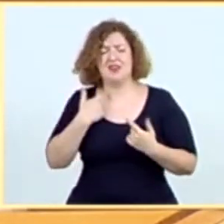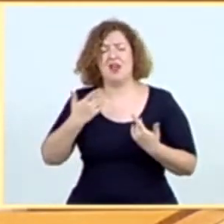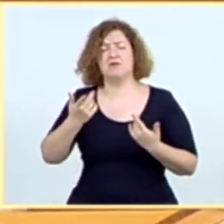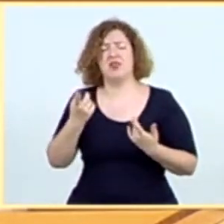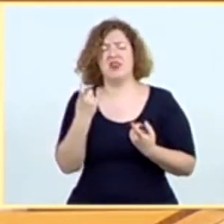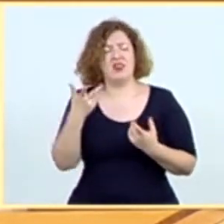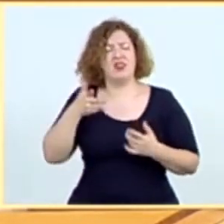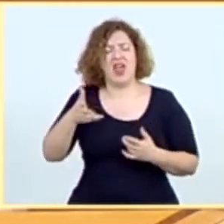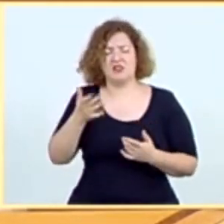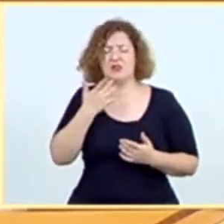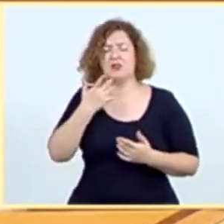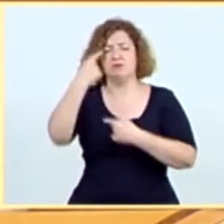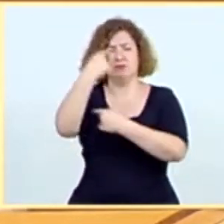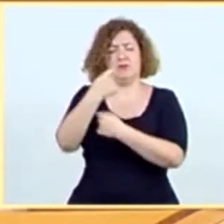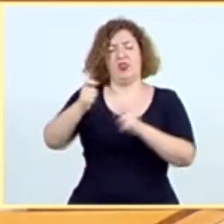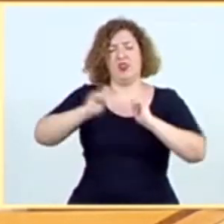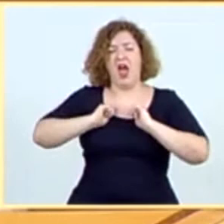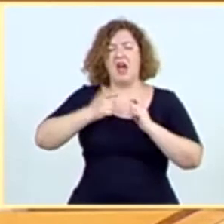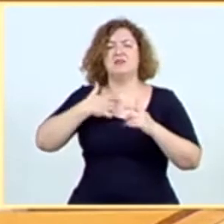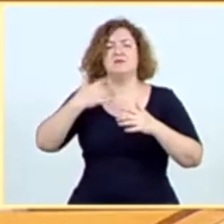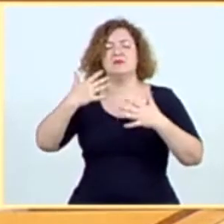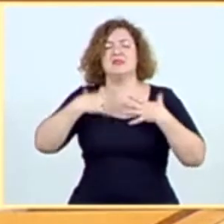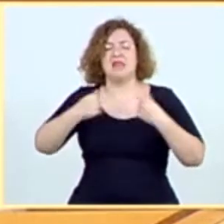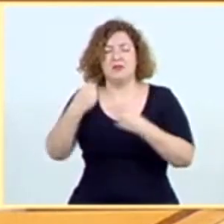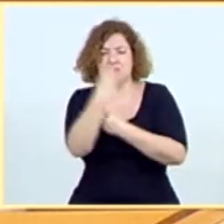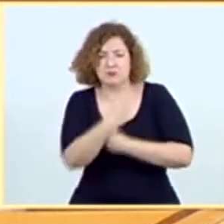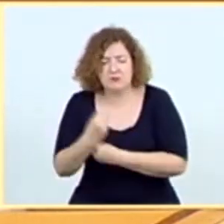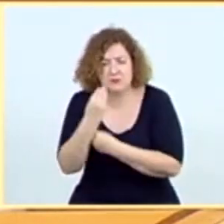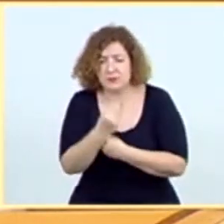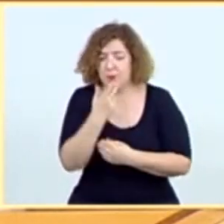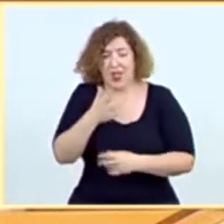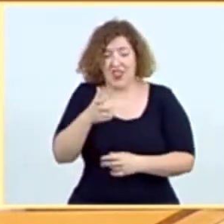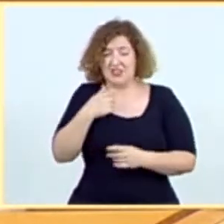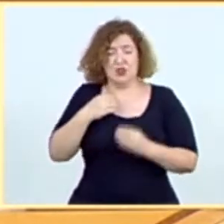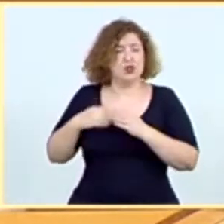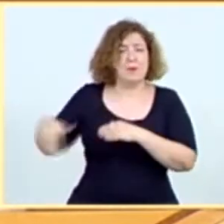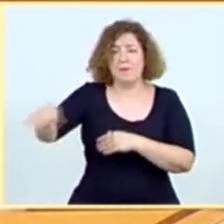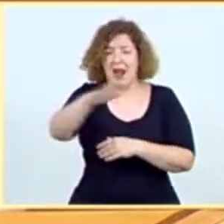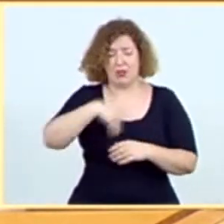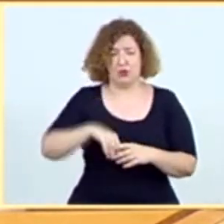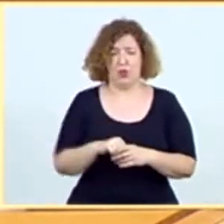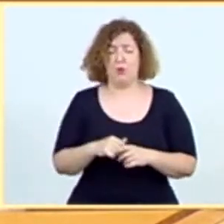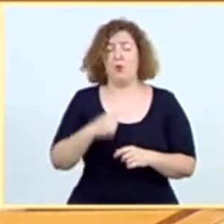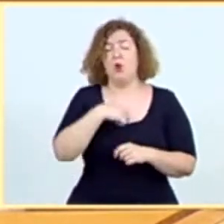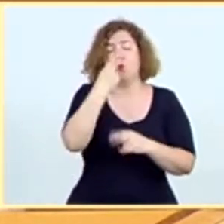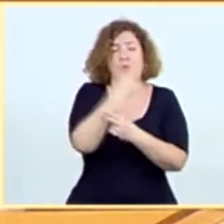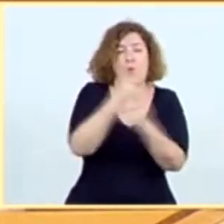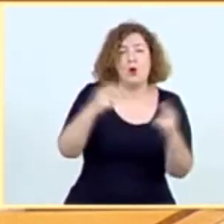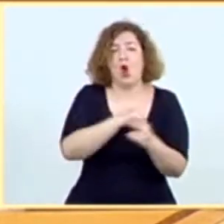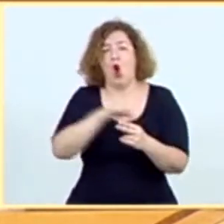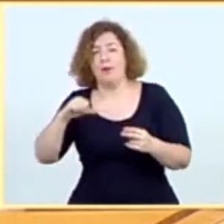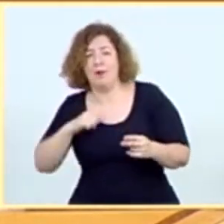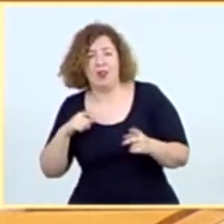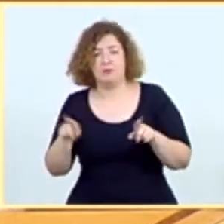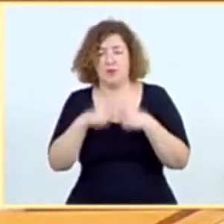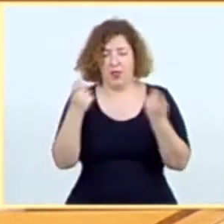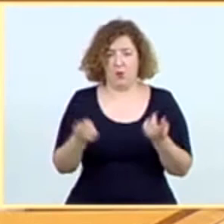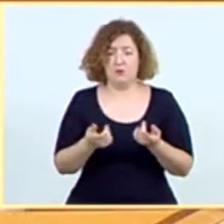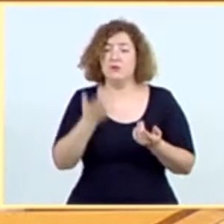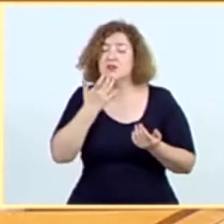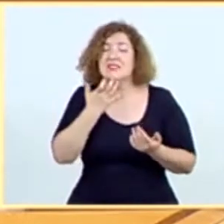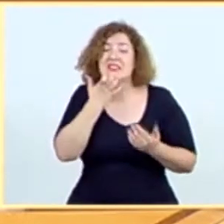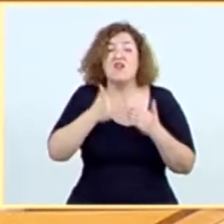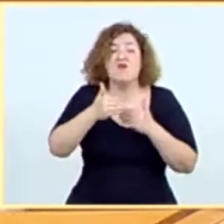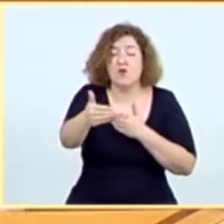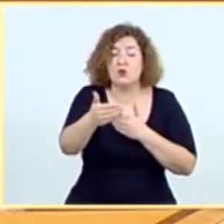siempre, ya sea en centros públicos, privados o concertados. La sanidad es un derecho para todos. Por eso, desde nuestro grupo, le pedimos a ustedes que si en un